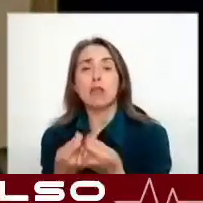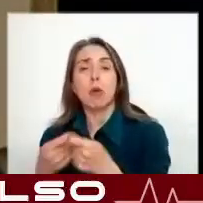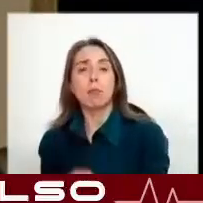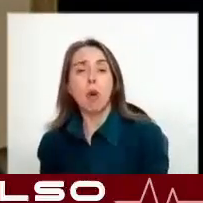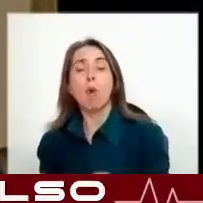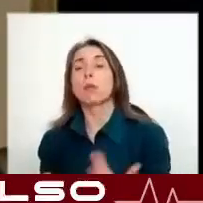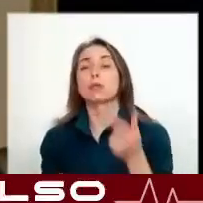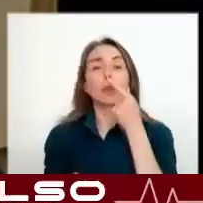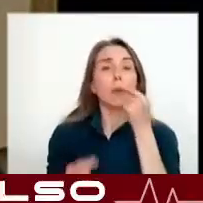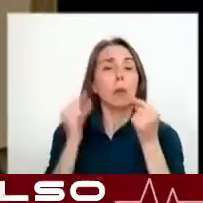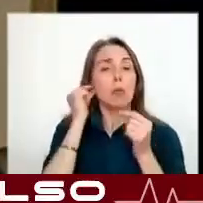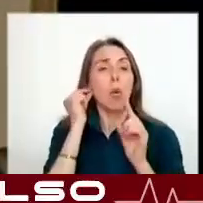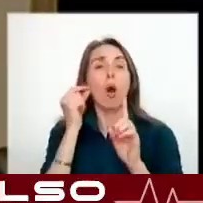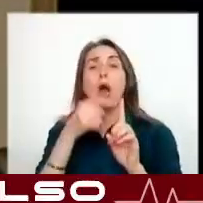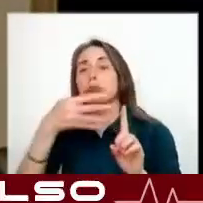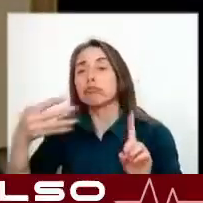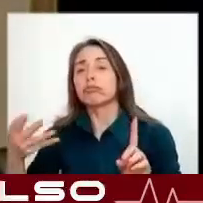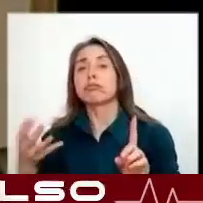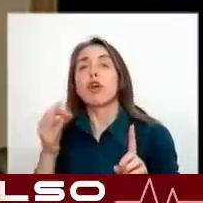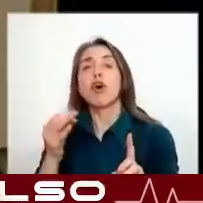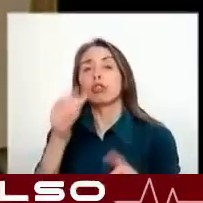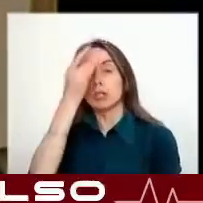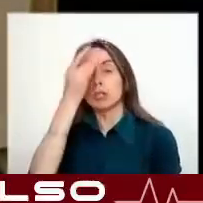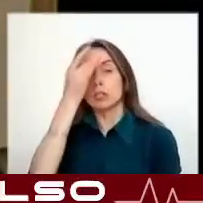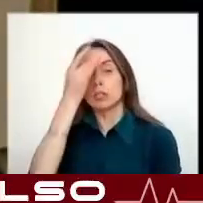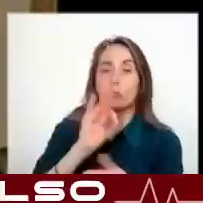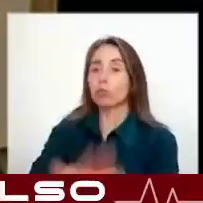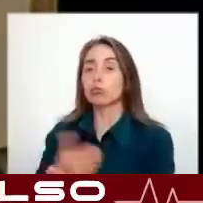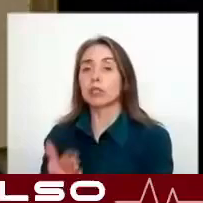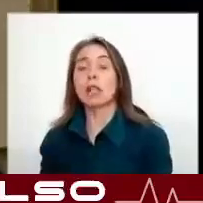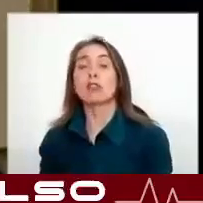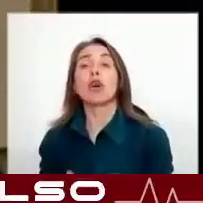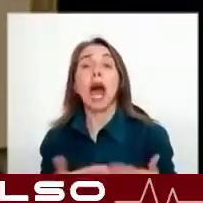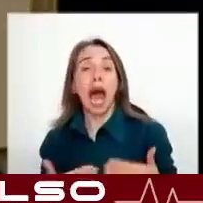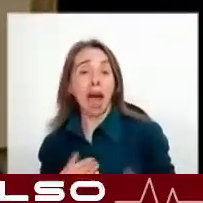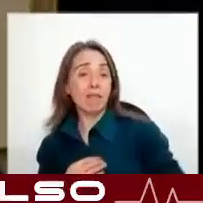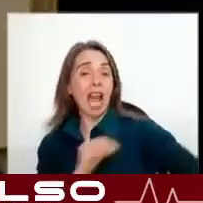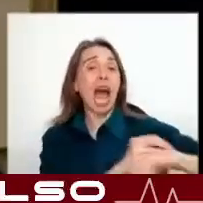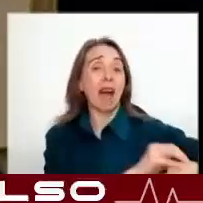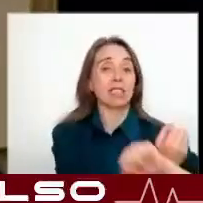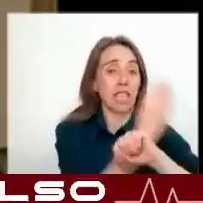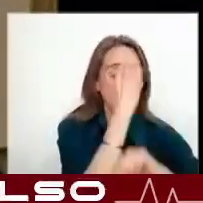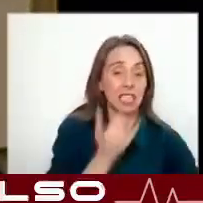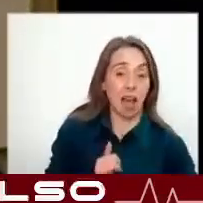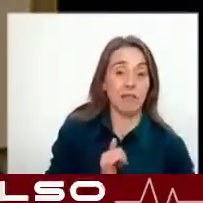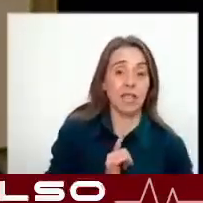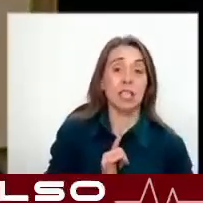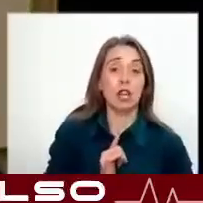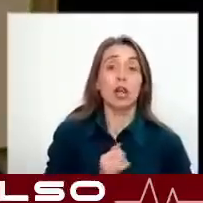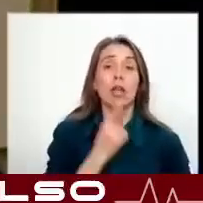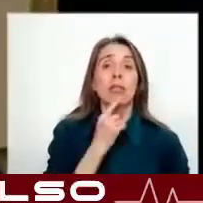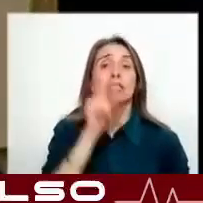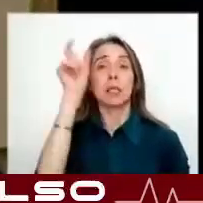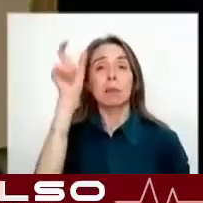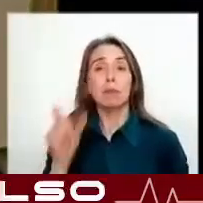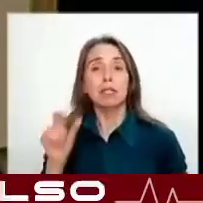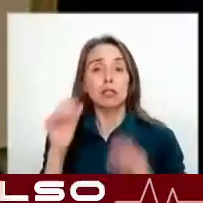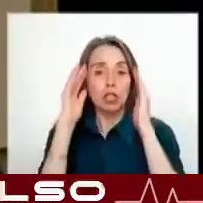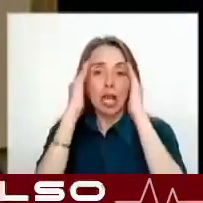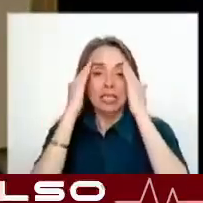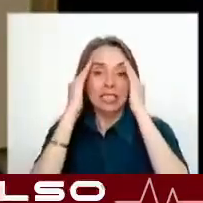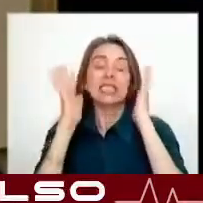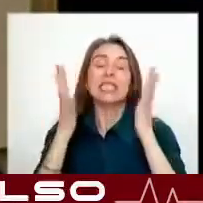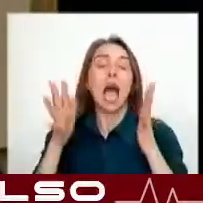de su estado de salud porque muchas veces a alguien no lo buscan porque dice sabe que tenía un estado de salud mental